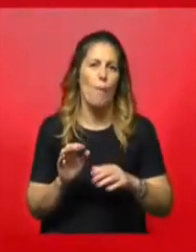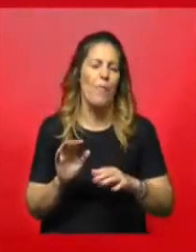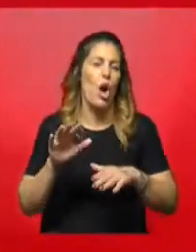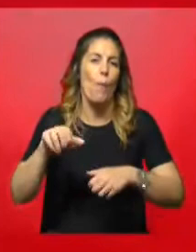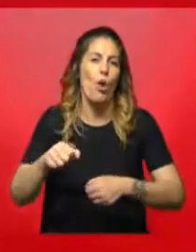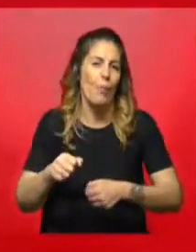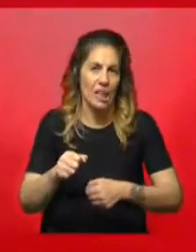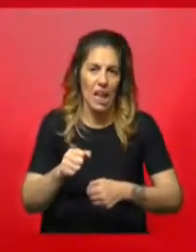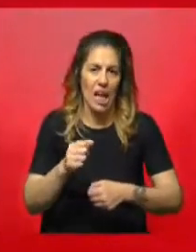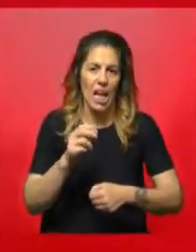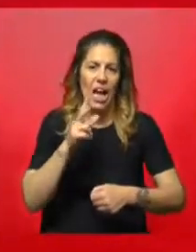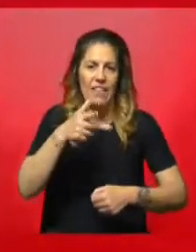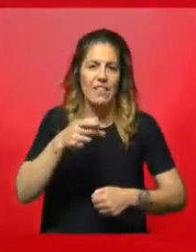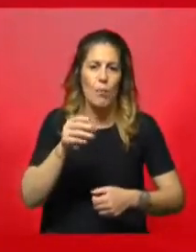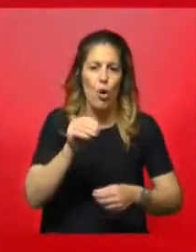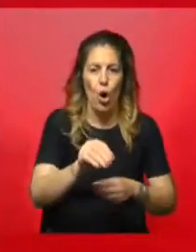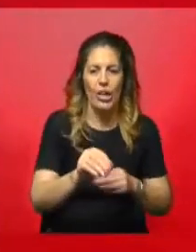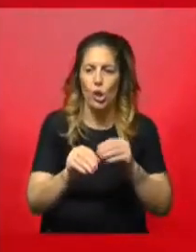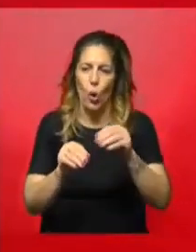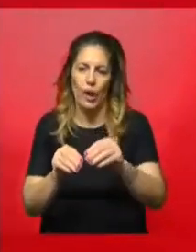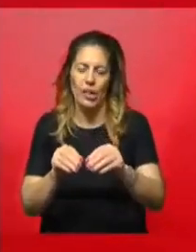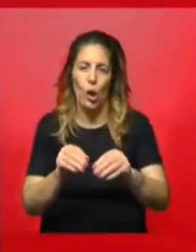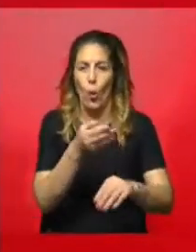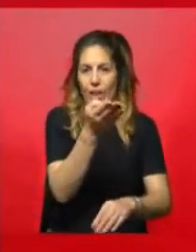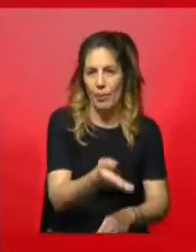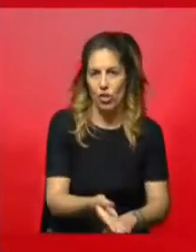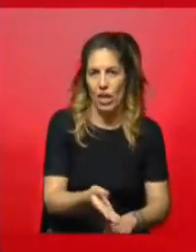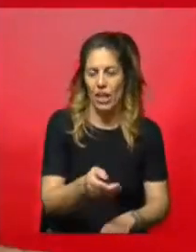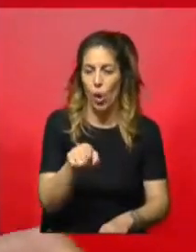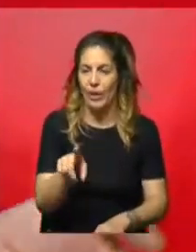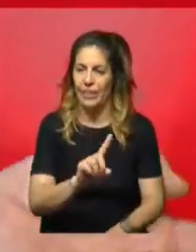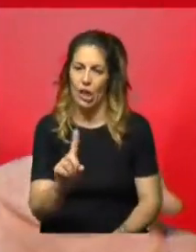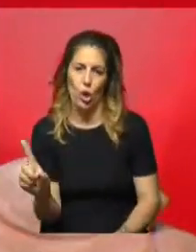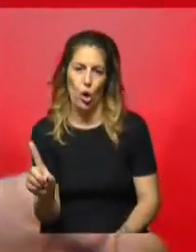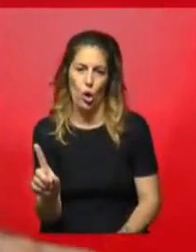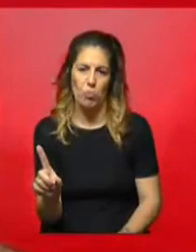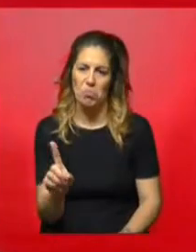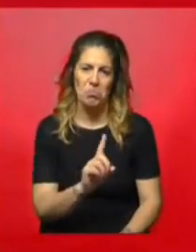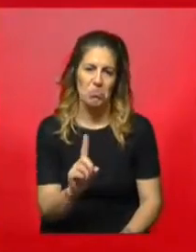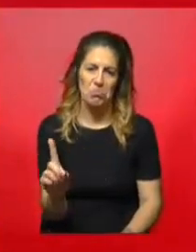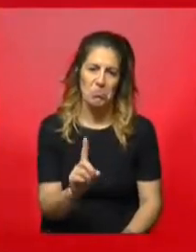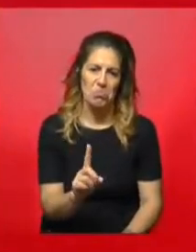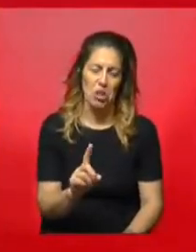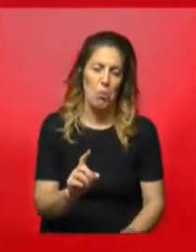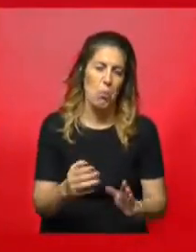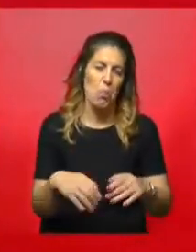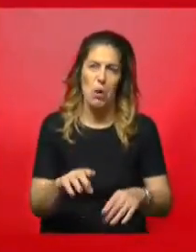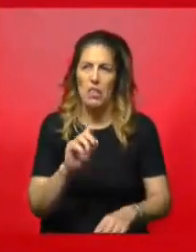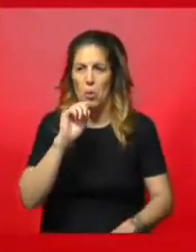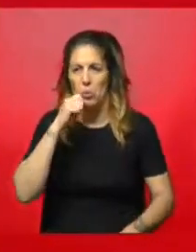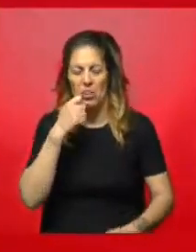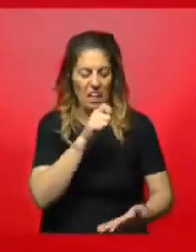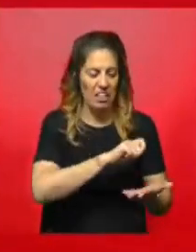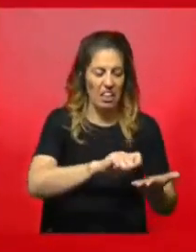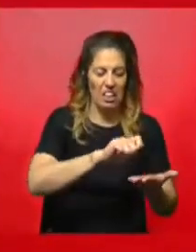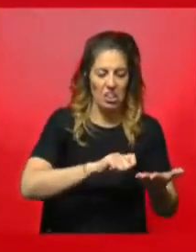pongo esto pongo aquello no O pongo este personaje o no pongo este o sea me pueden gustar yo que es escritores